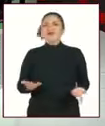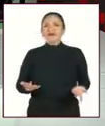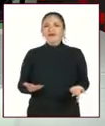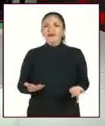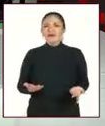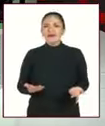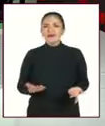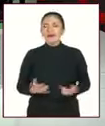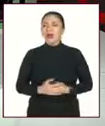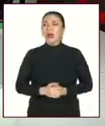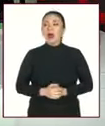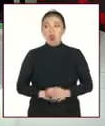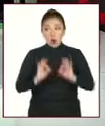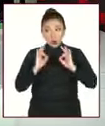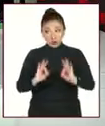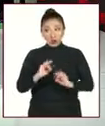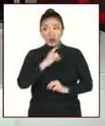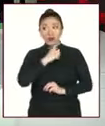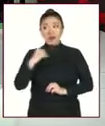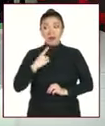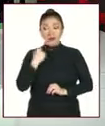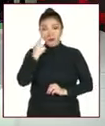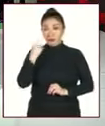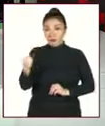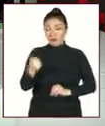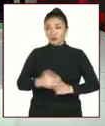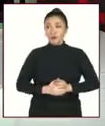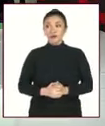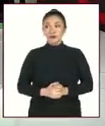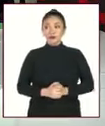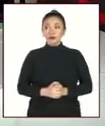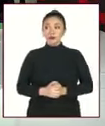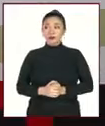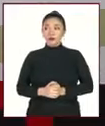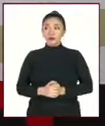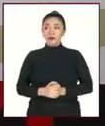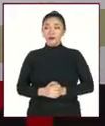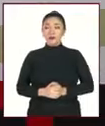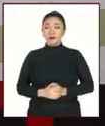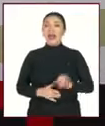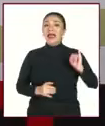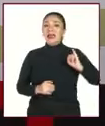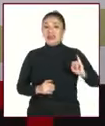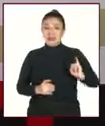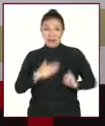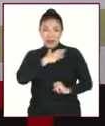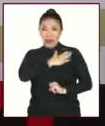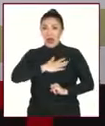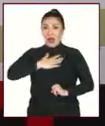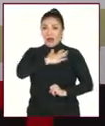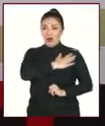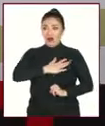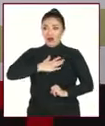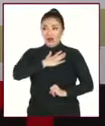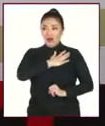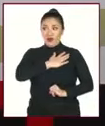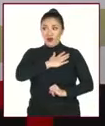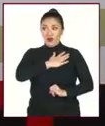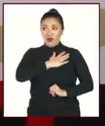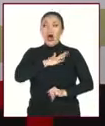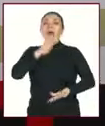en qué parte? Idealmente sería en el lado izquierdo. Muchas veces queda en el